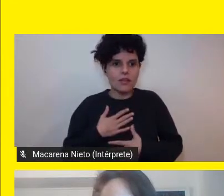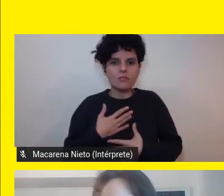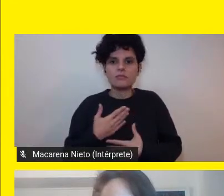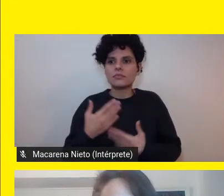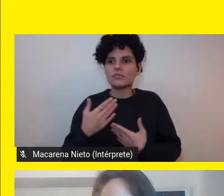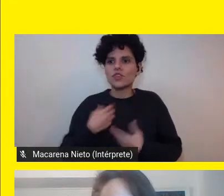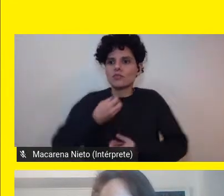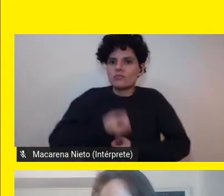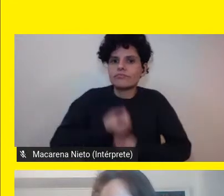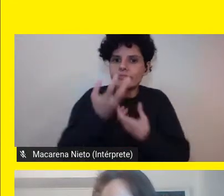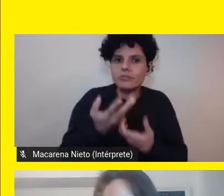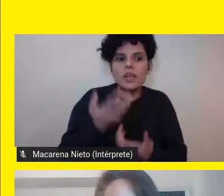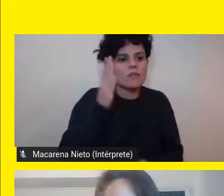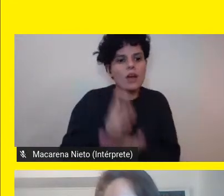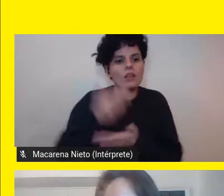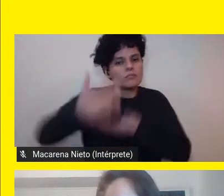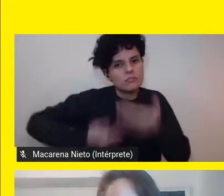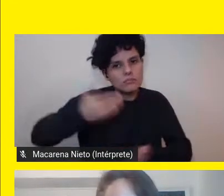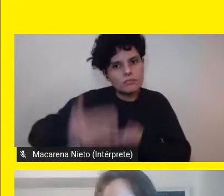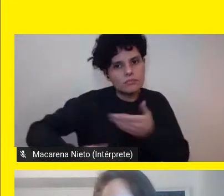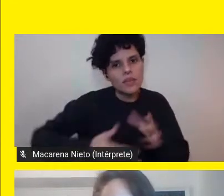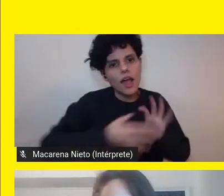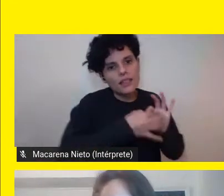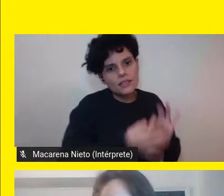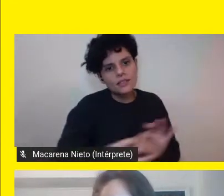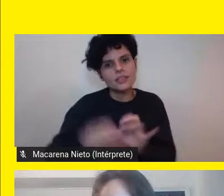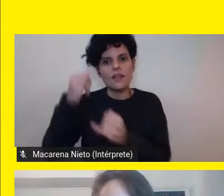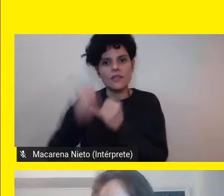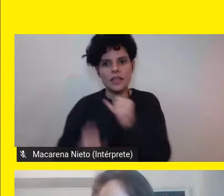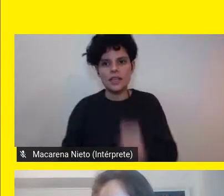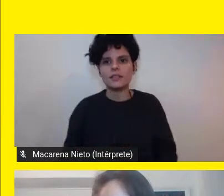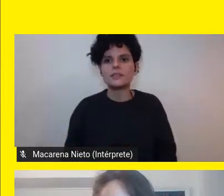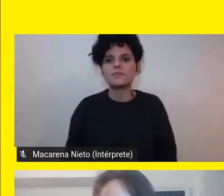final. Muchas gracias, Aide.